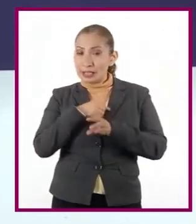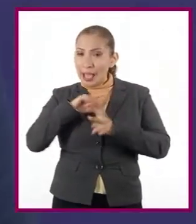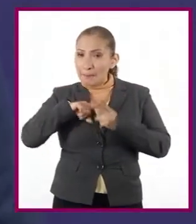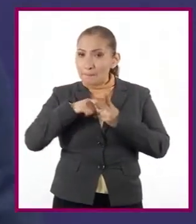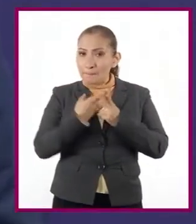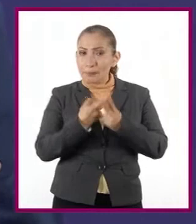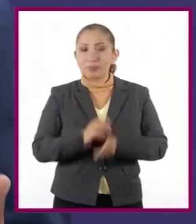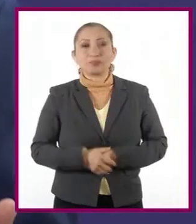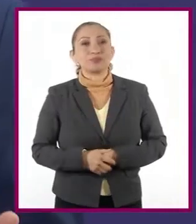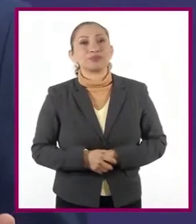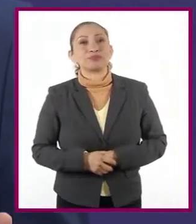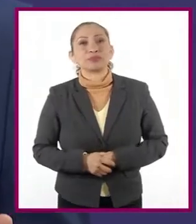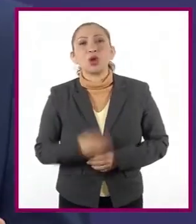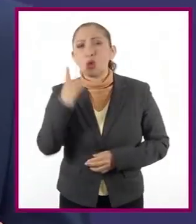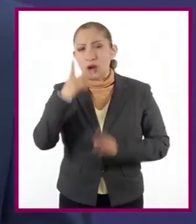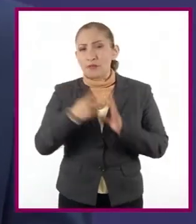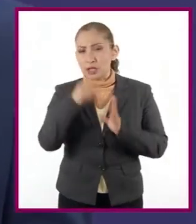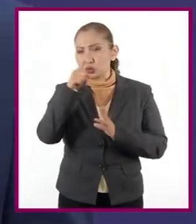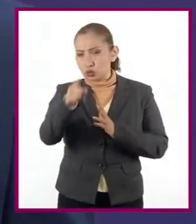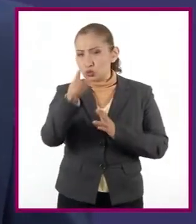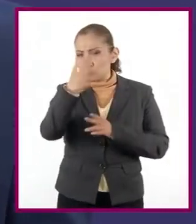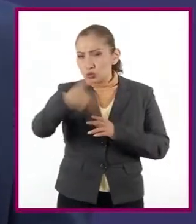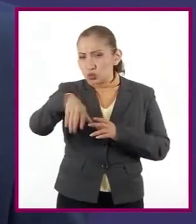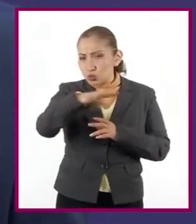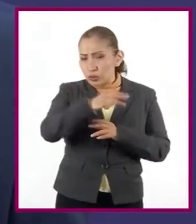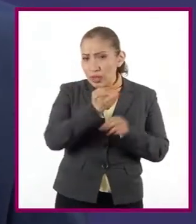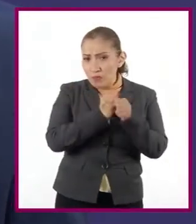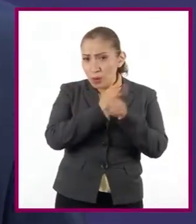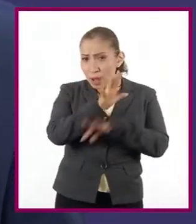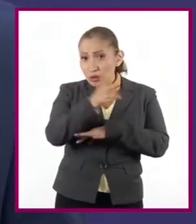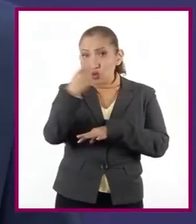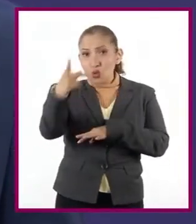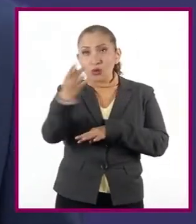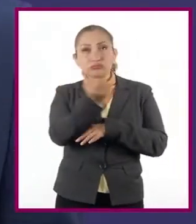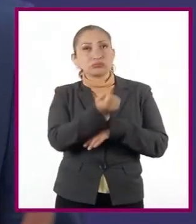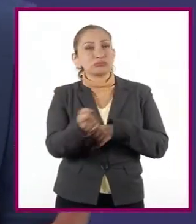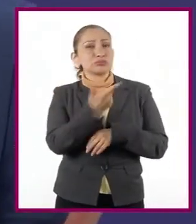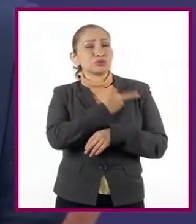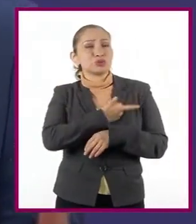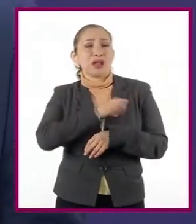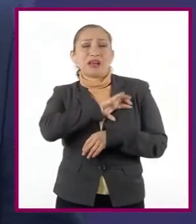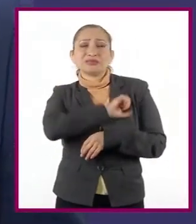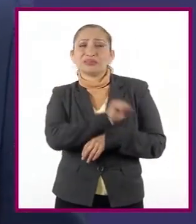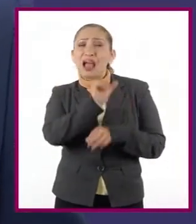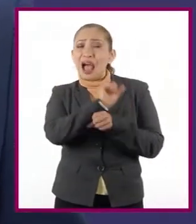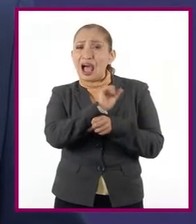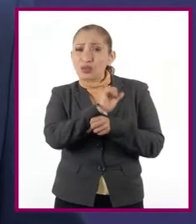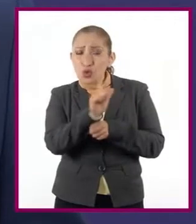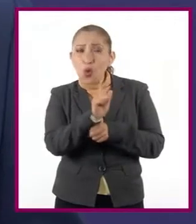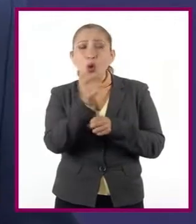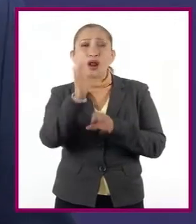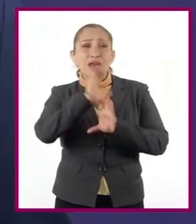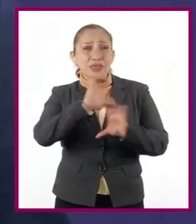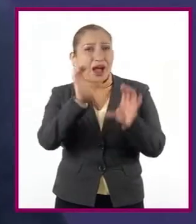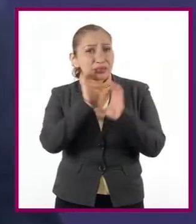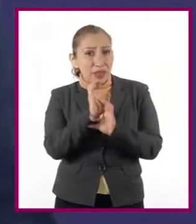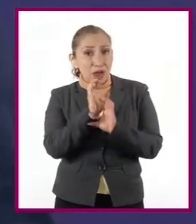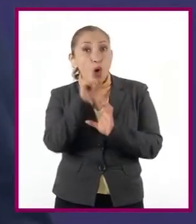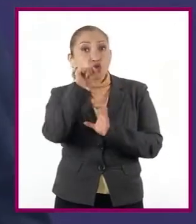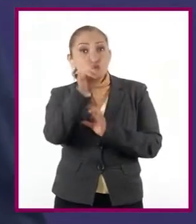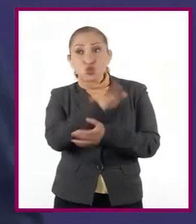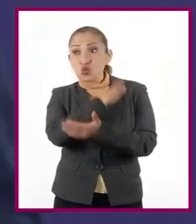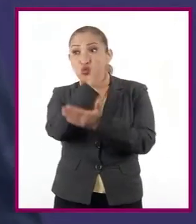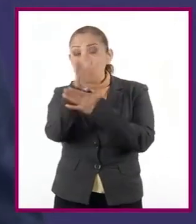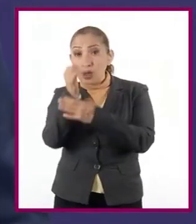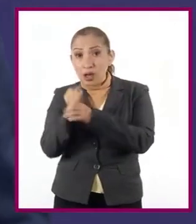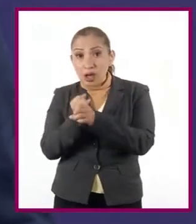comenzar. ¿Alguna vez han buscado información de su artista favorito? ¿O han ido a investigar